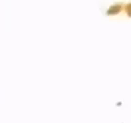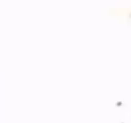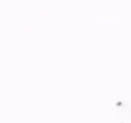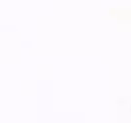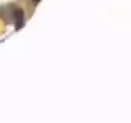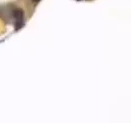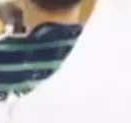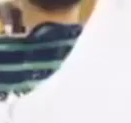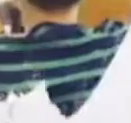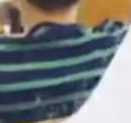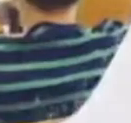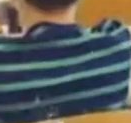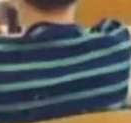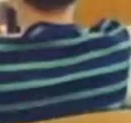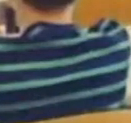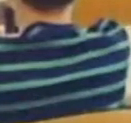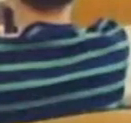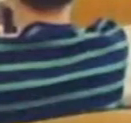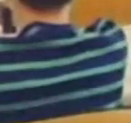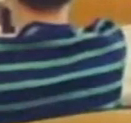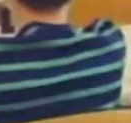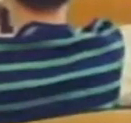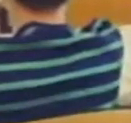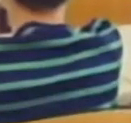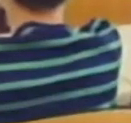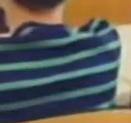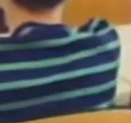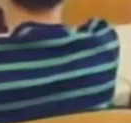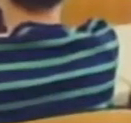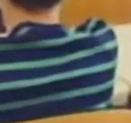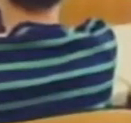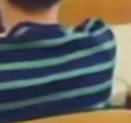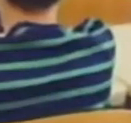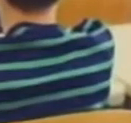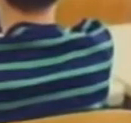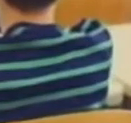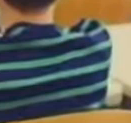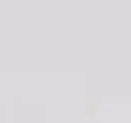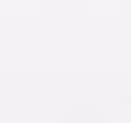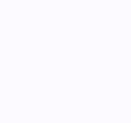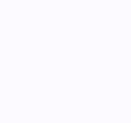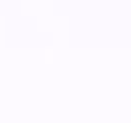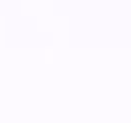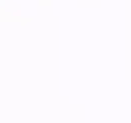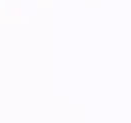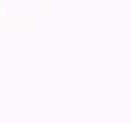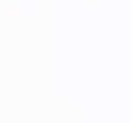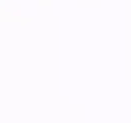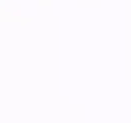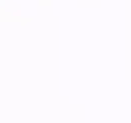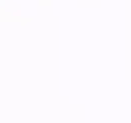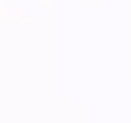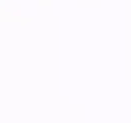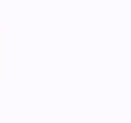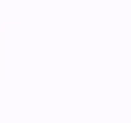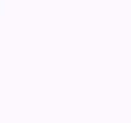A continuación, comunicación y lenguaje, segundo básico.